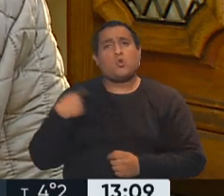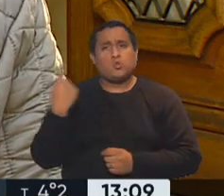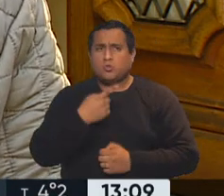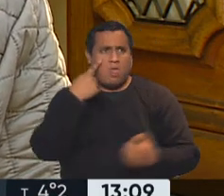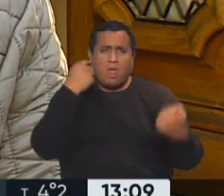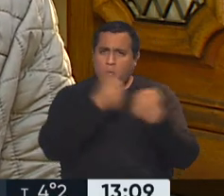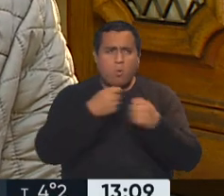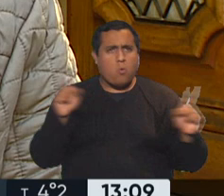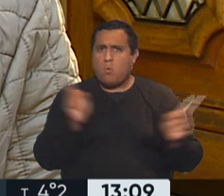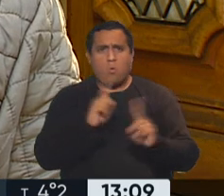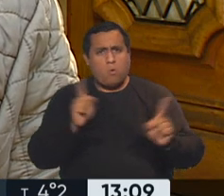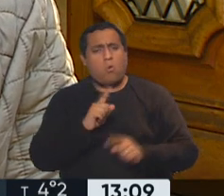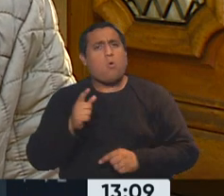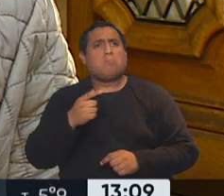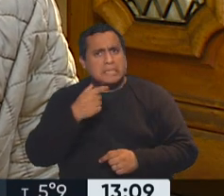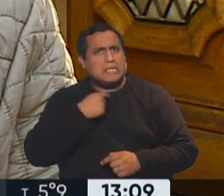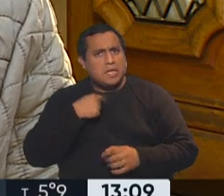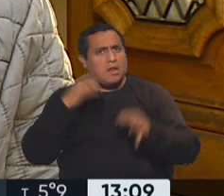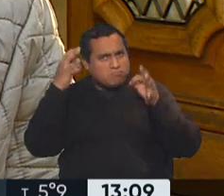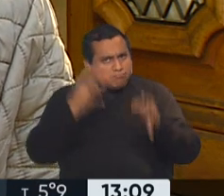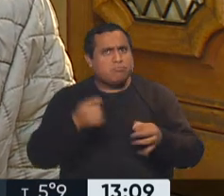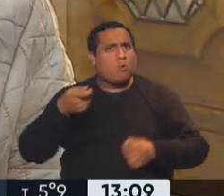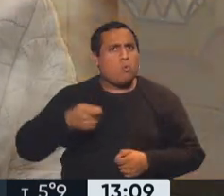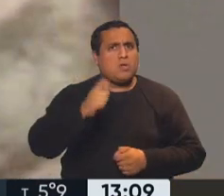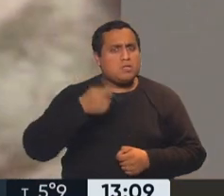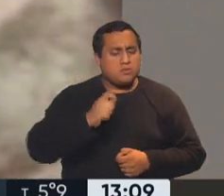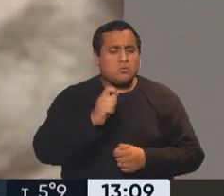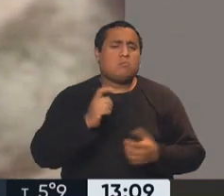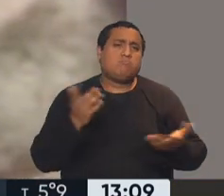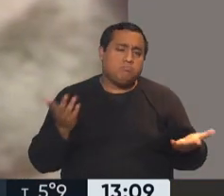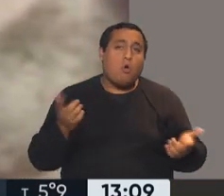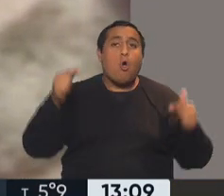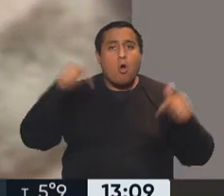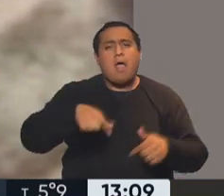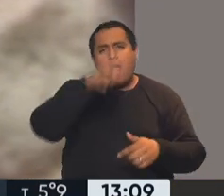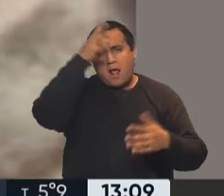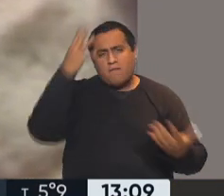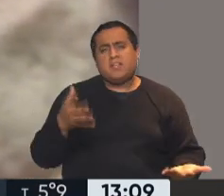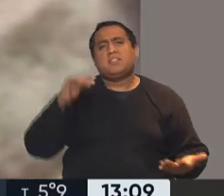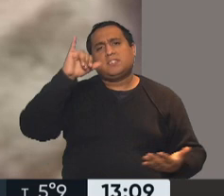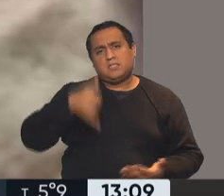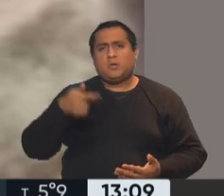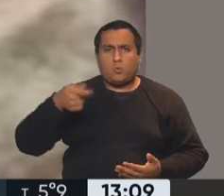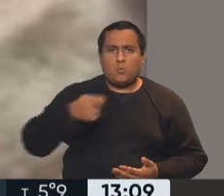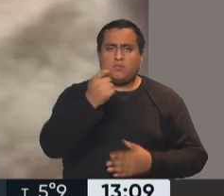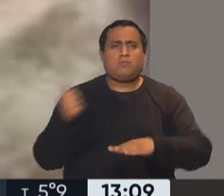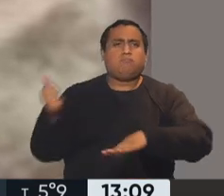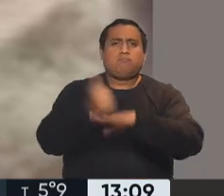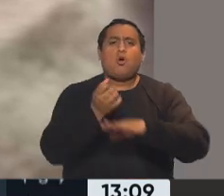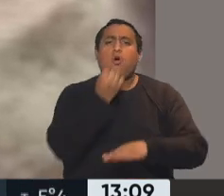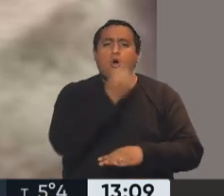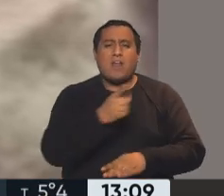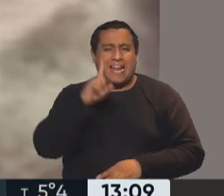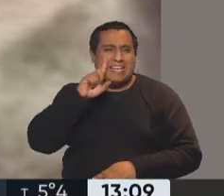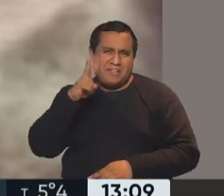acuerdo porque queríamos que se llegue a esta instancia. Y hoy finalmente se está realizando el juicio oral. Iván Preine